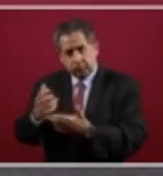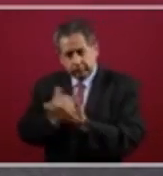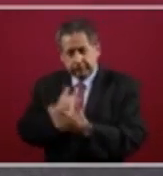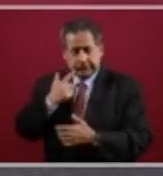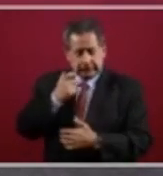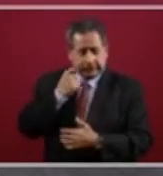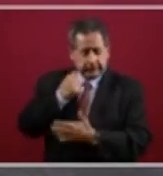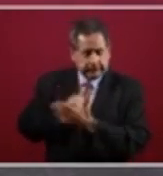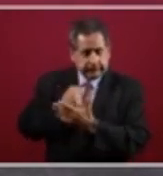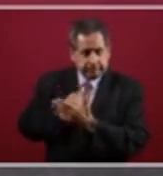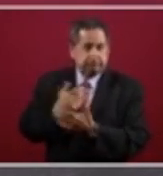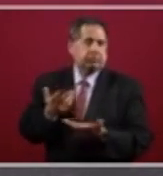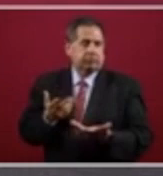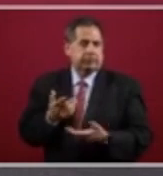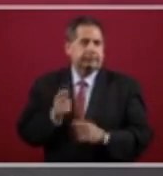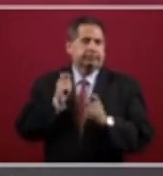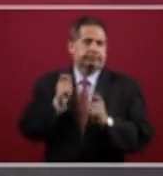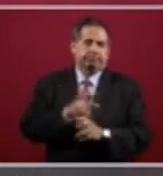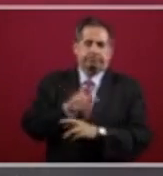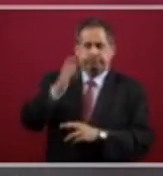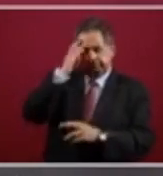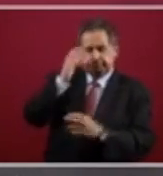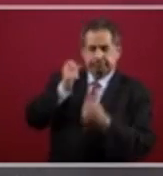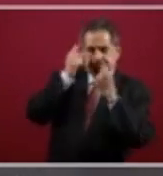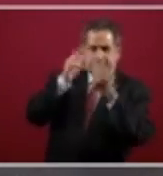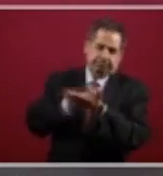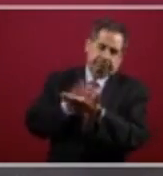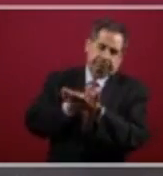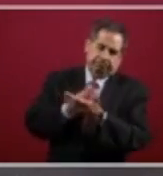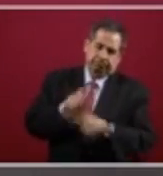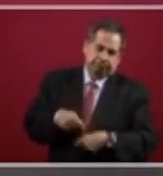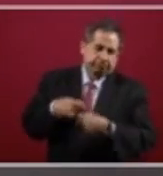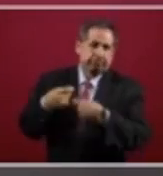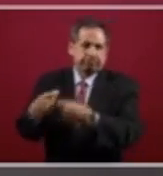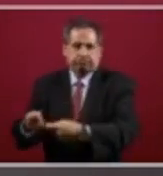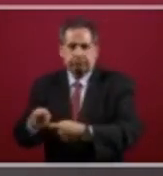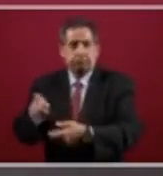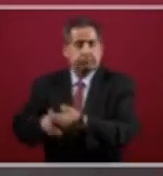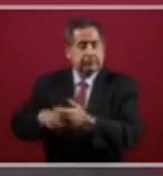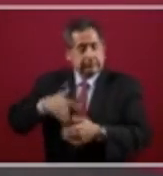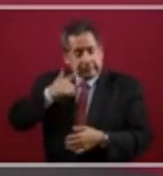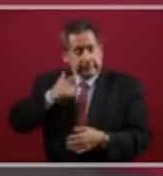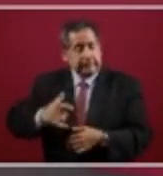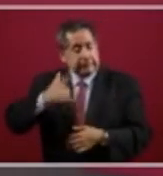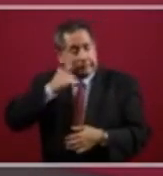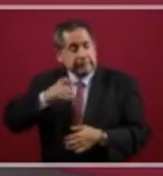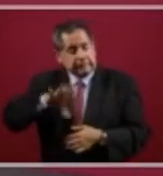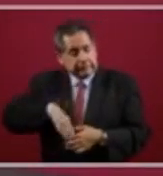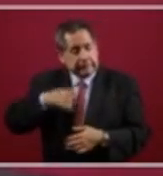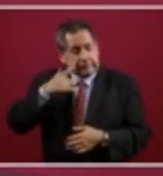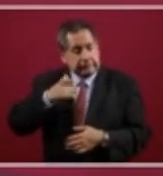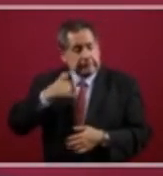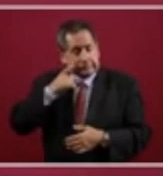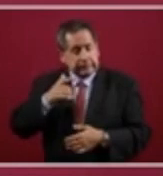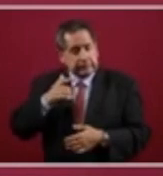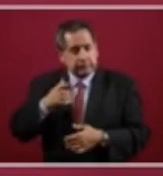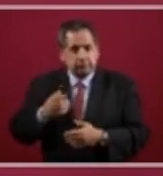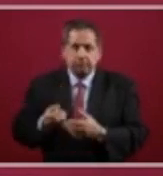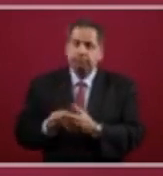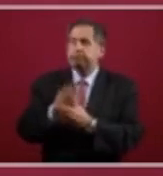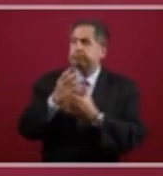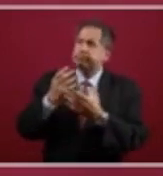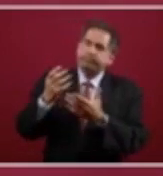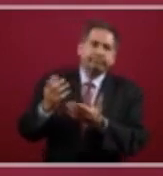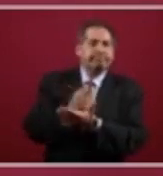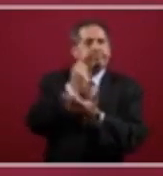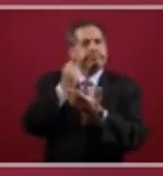es realmente un reconocimiento a quienes con mucho esfuerzo pues han podido salir adelante